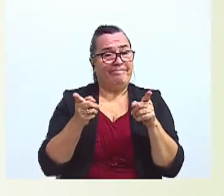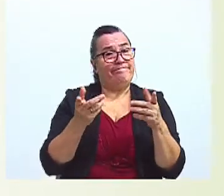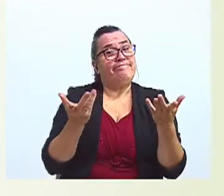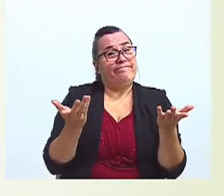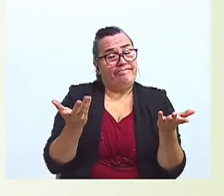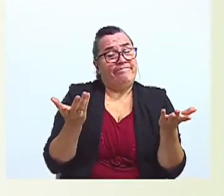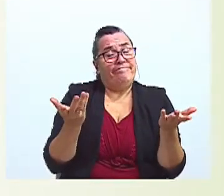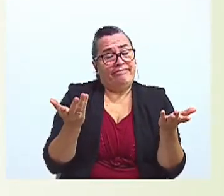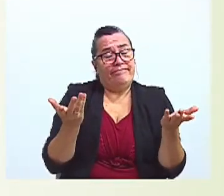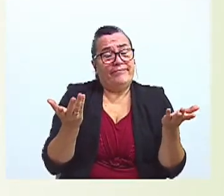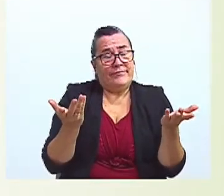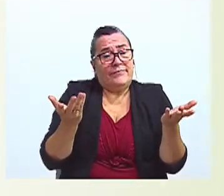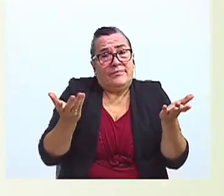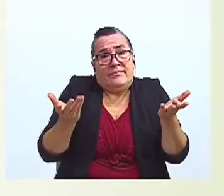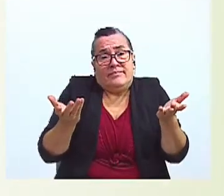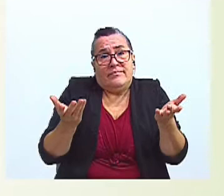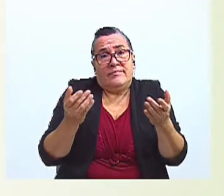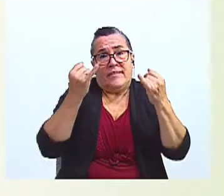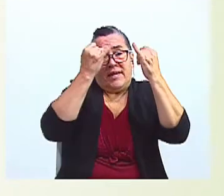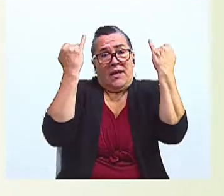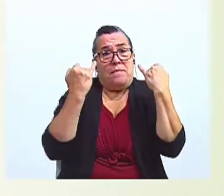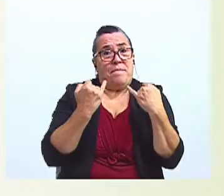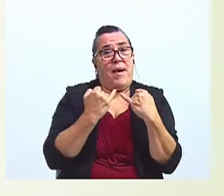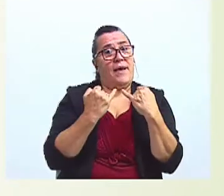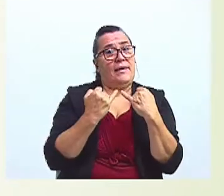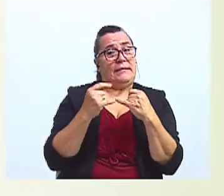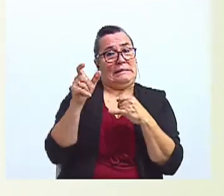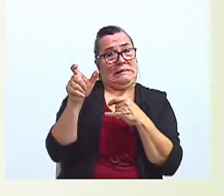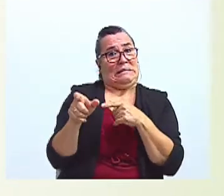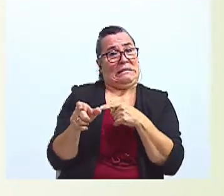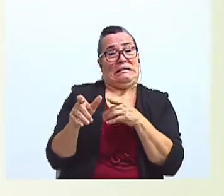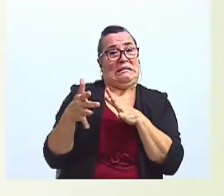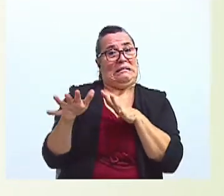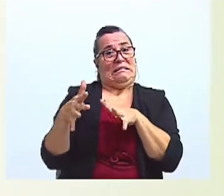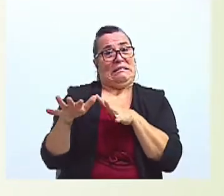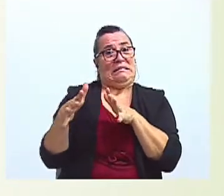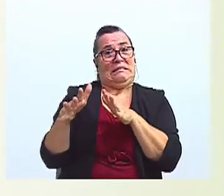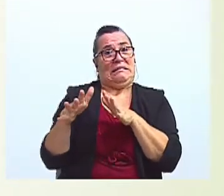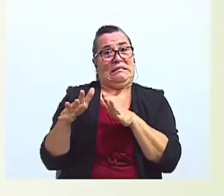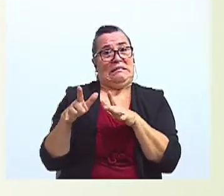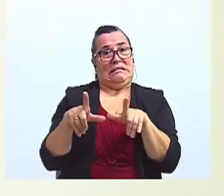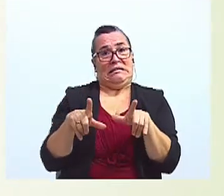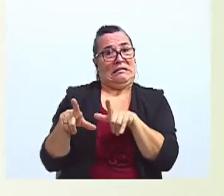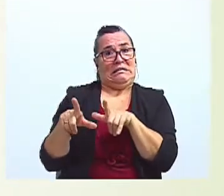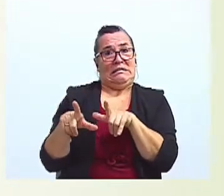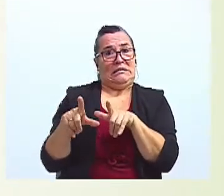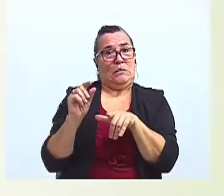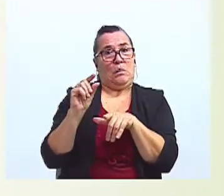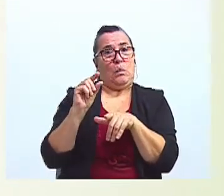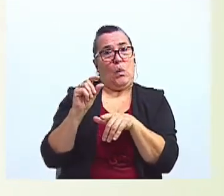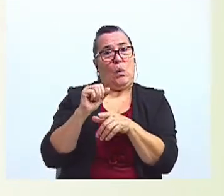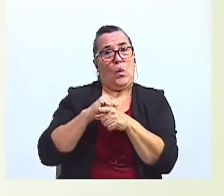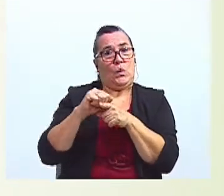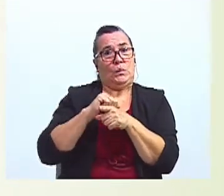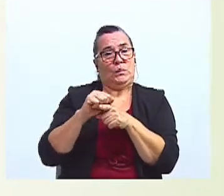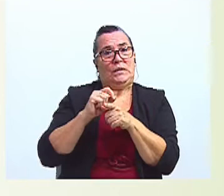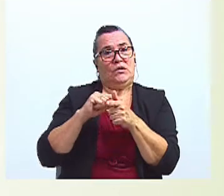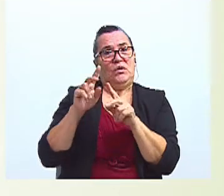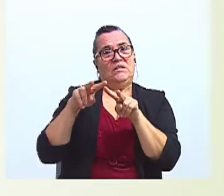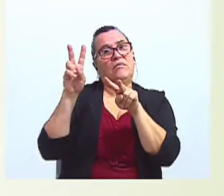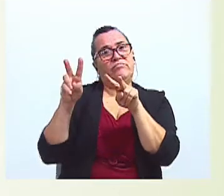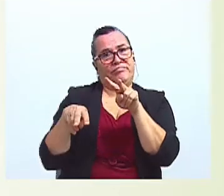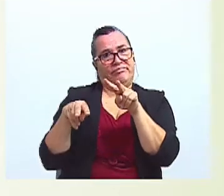a generar una imagen de poca preparación. Por lo tanto, estaríamos en